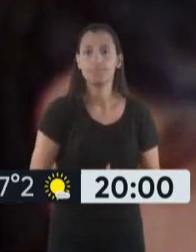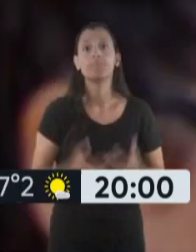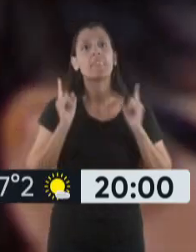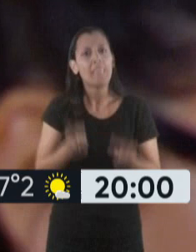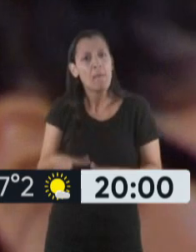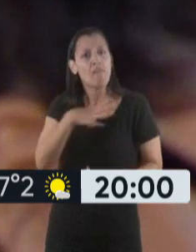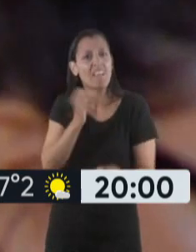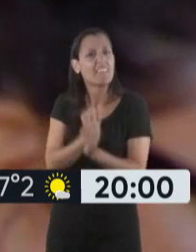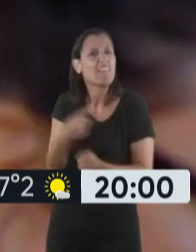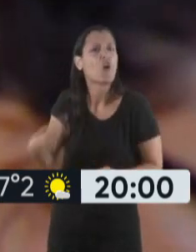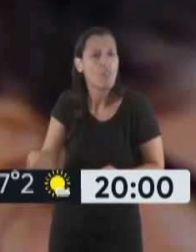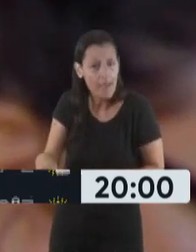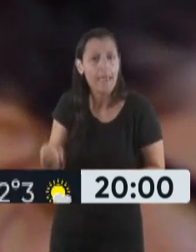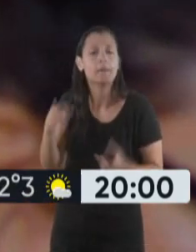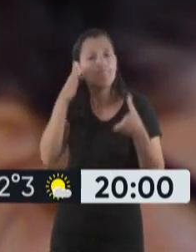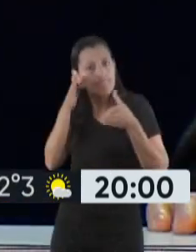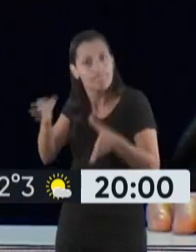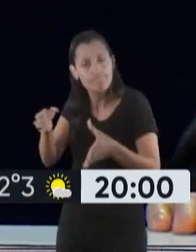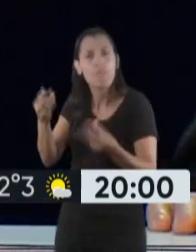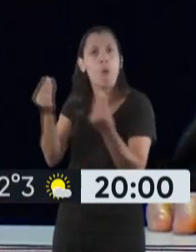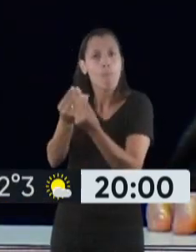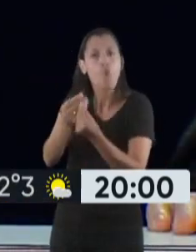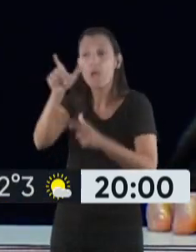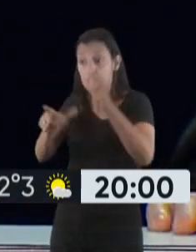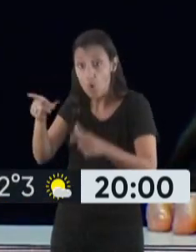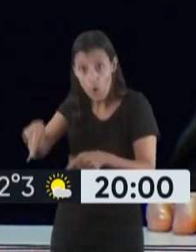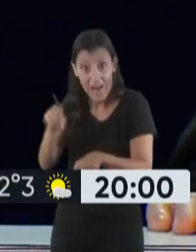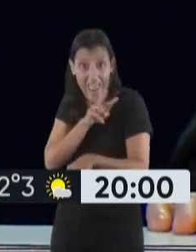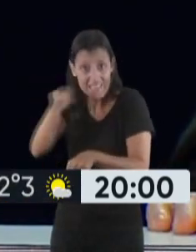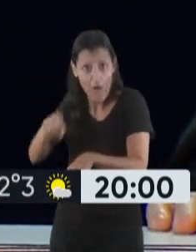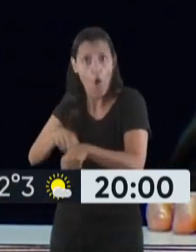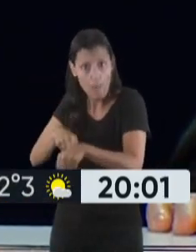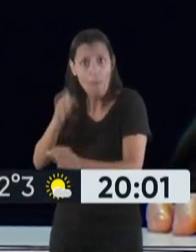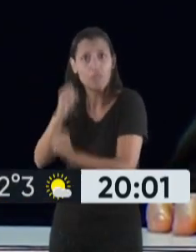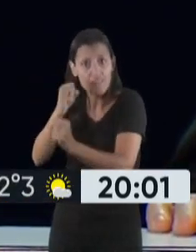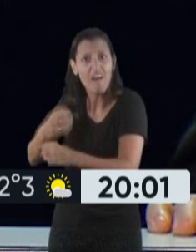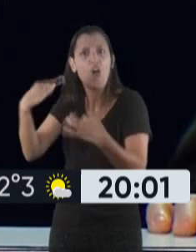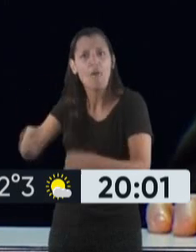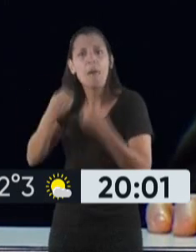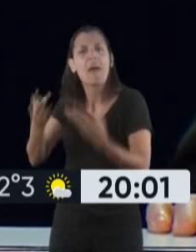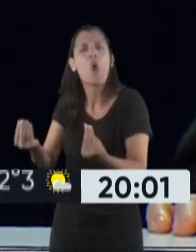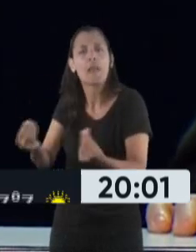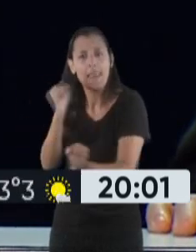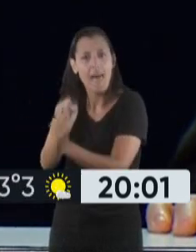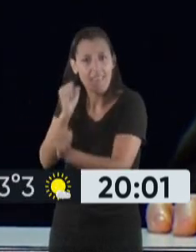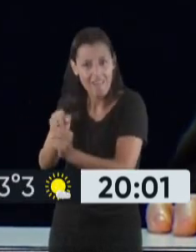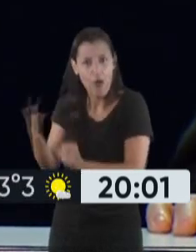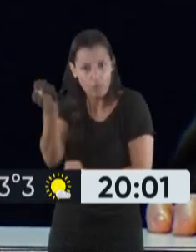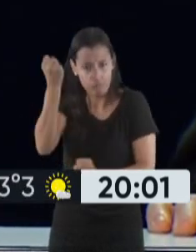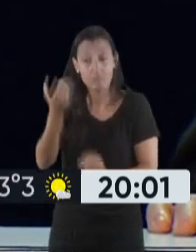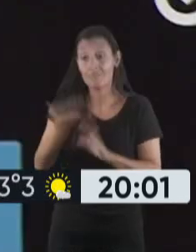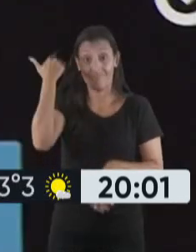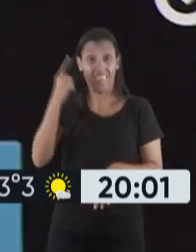Tenemos que trabajar para que muchas mujeres que trabajan tengan mejores condiciones de trabajo. Días atrás,